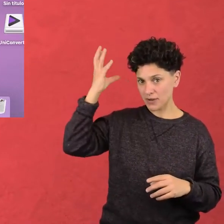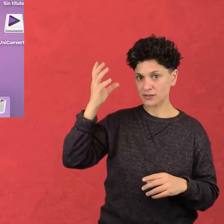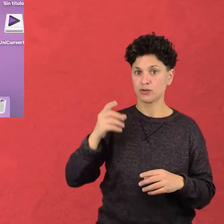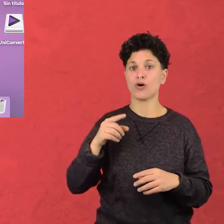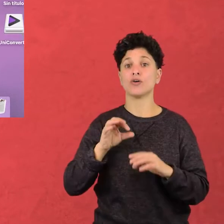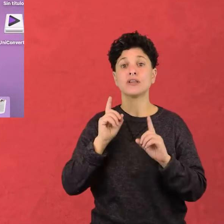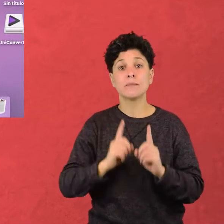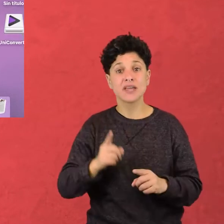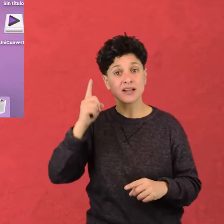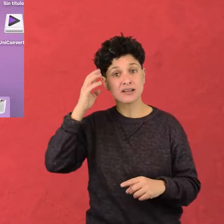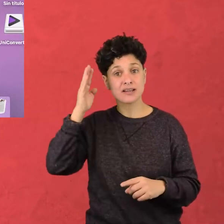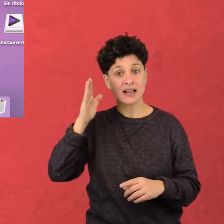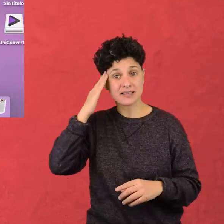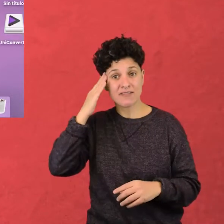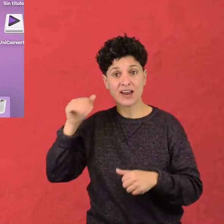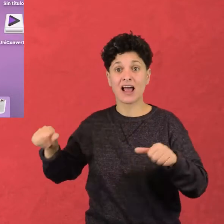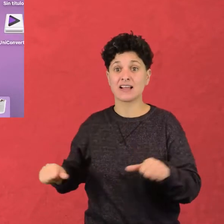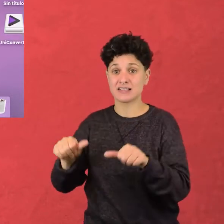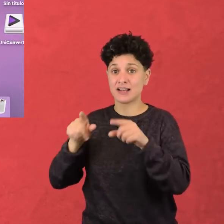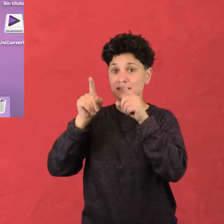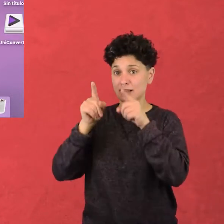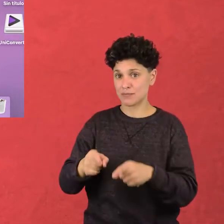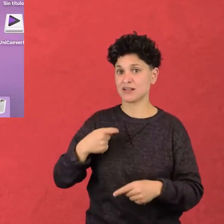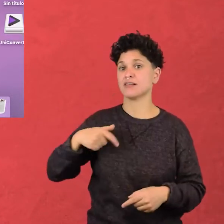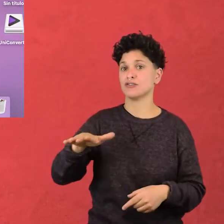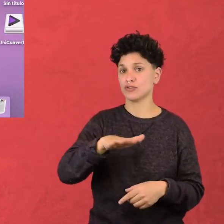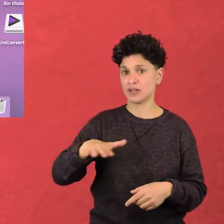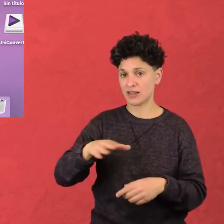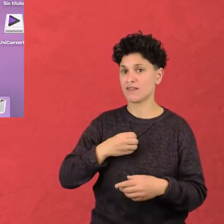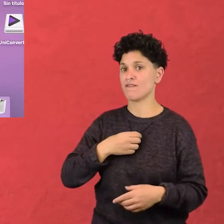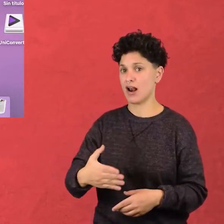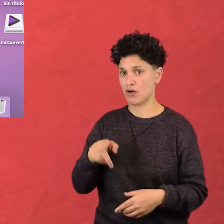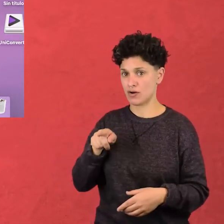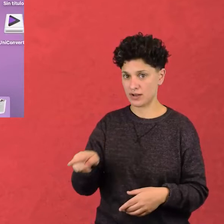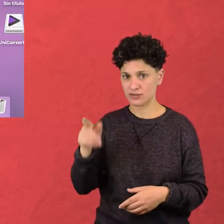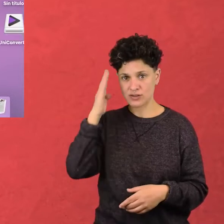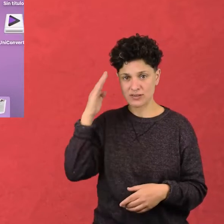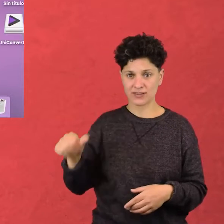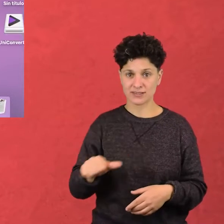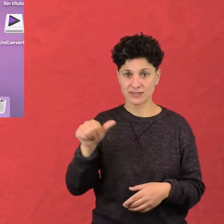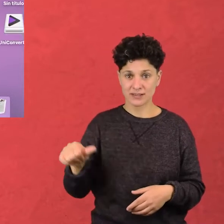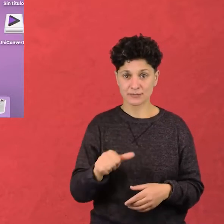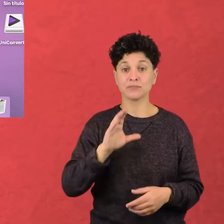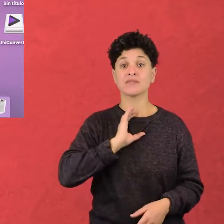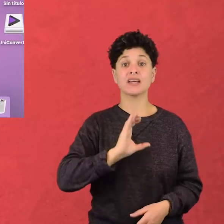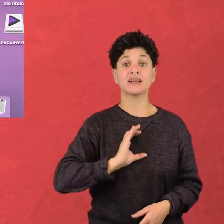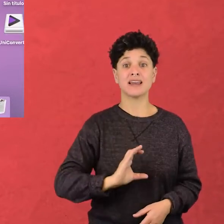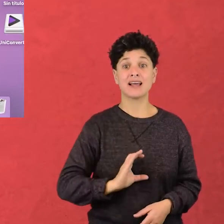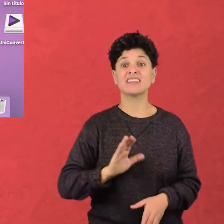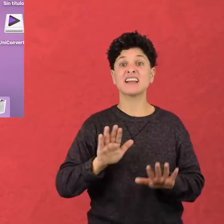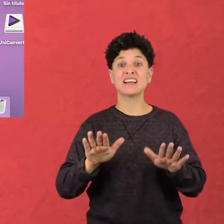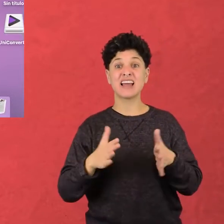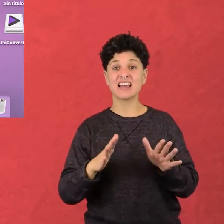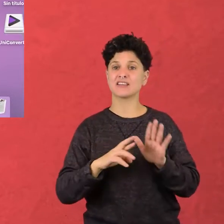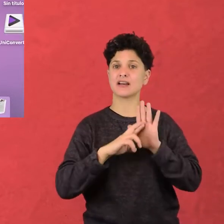por lo cual nosotros somos valorados en la sociedad. El carácter